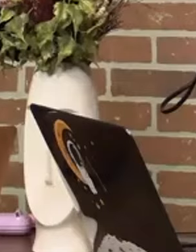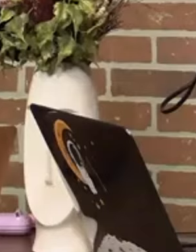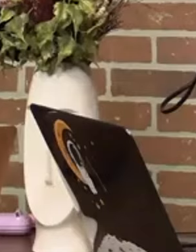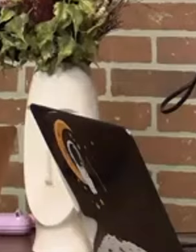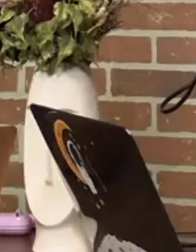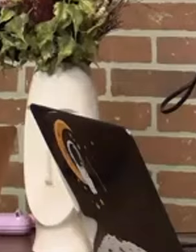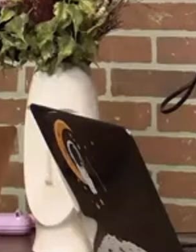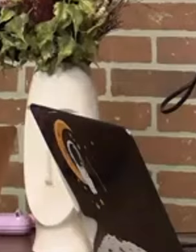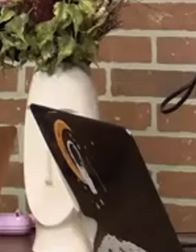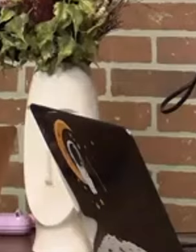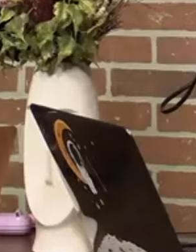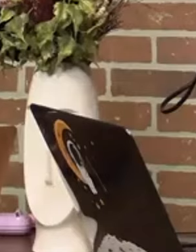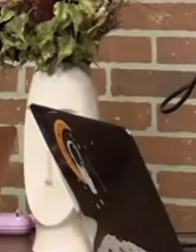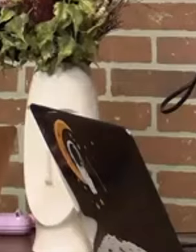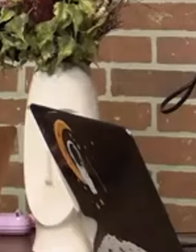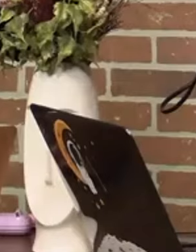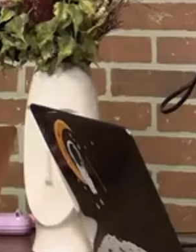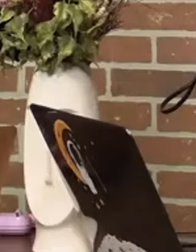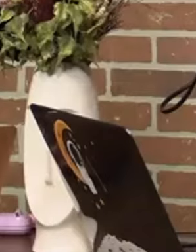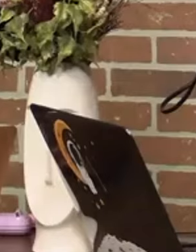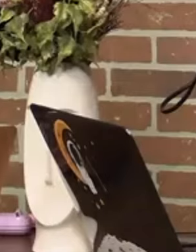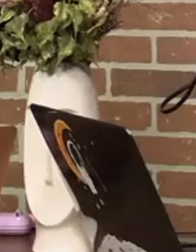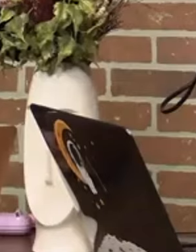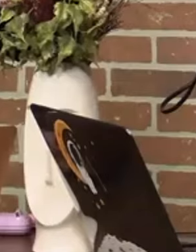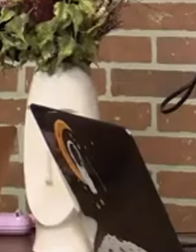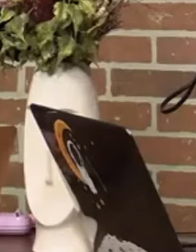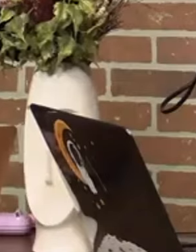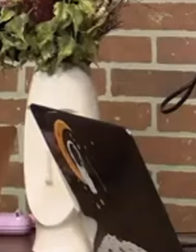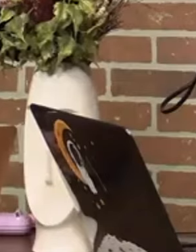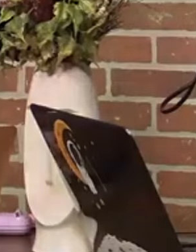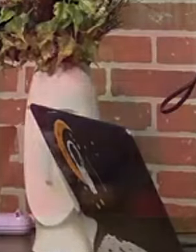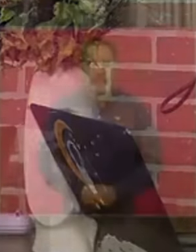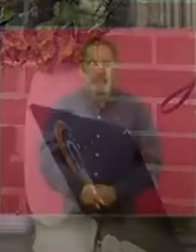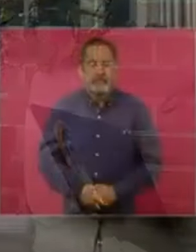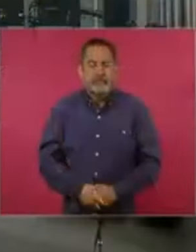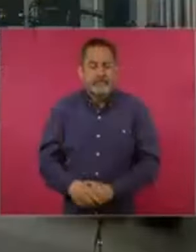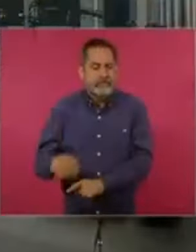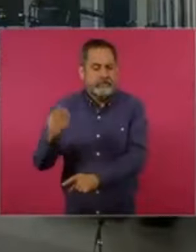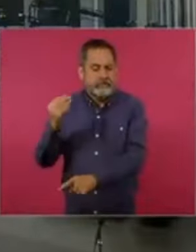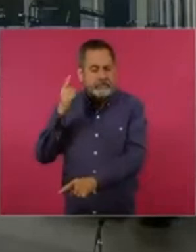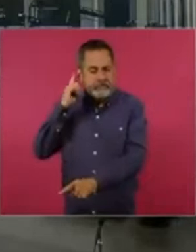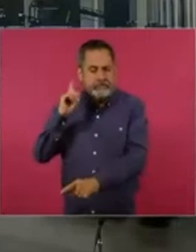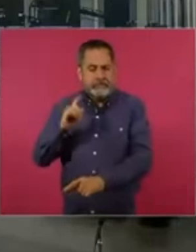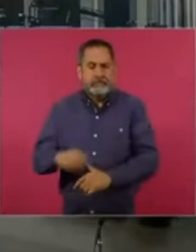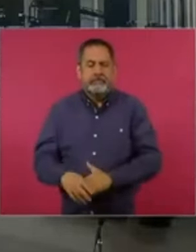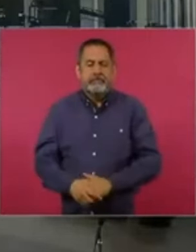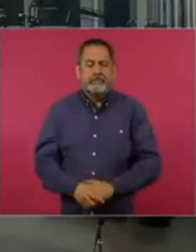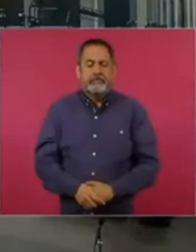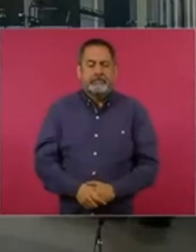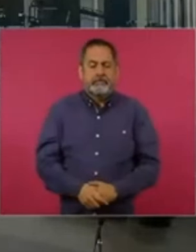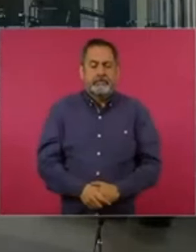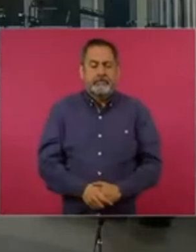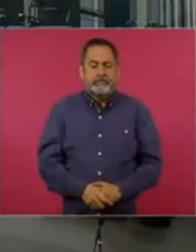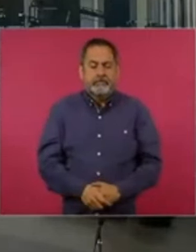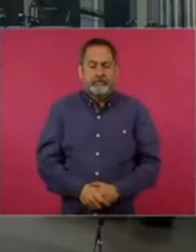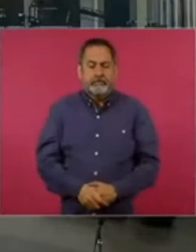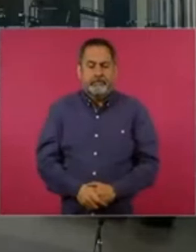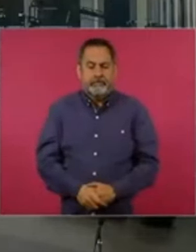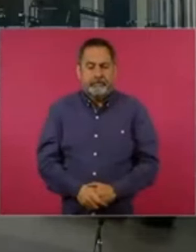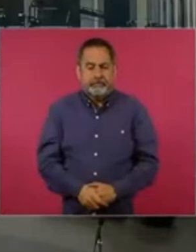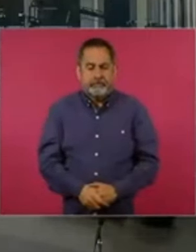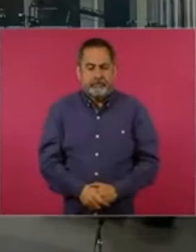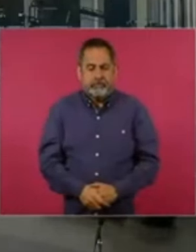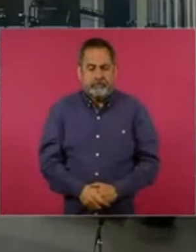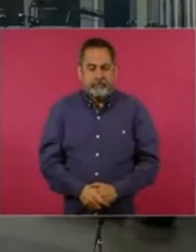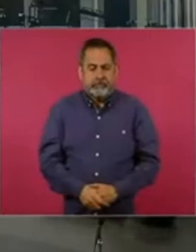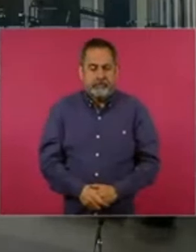esa presión en contra de la reforma al Poder Judicial. Vamos a escucharlo. ¿Cómo ve el ingeniero Slim el nerviosismo de los mercados?